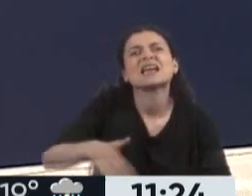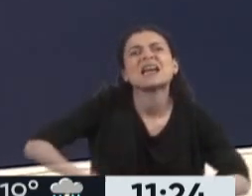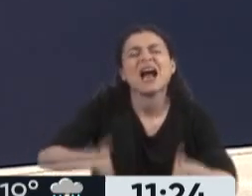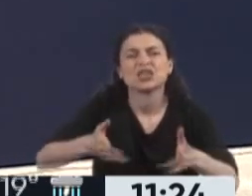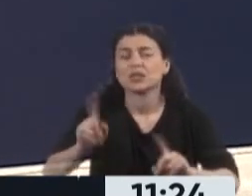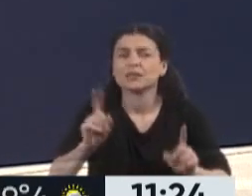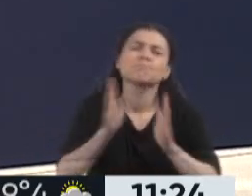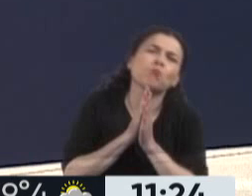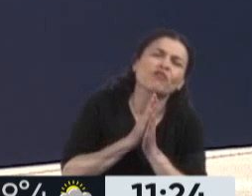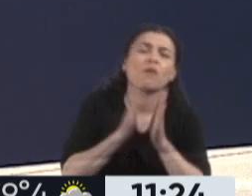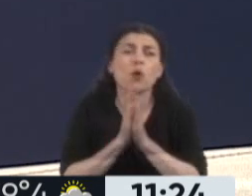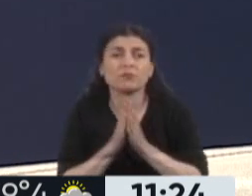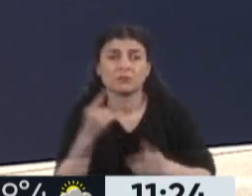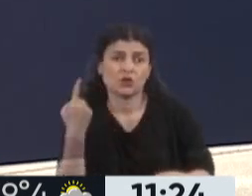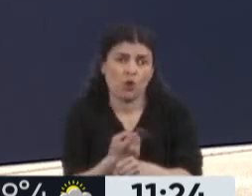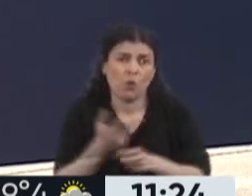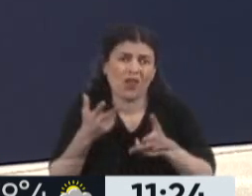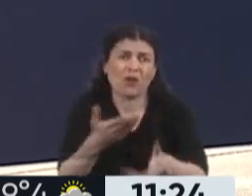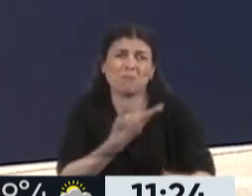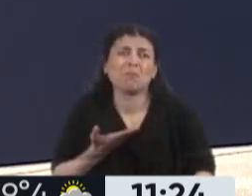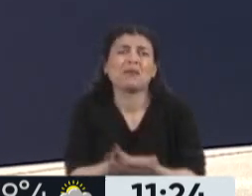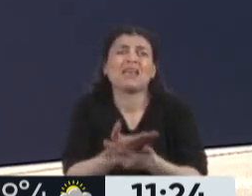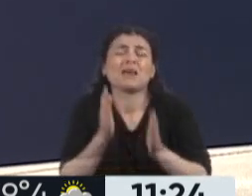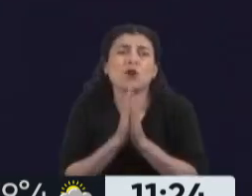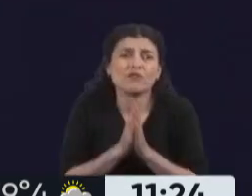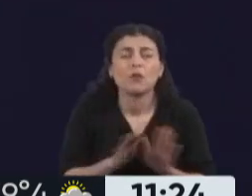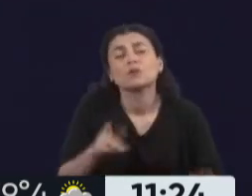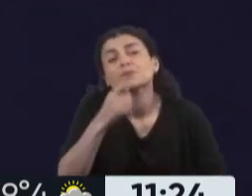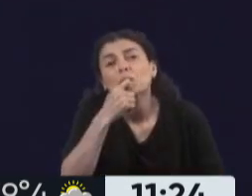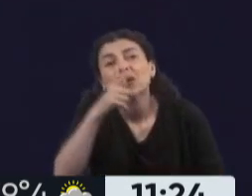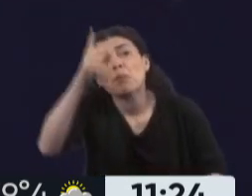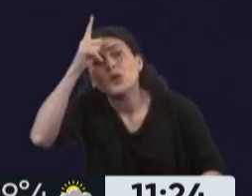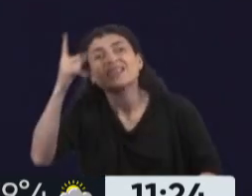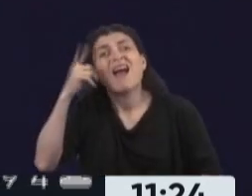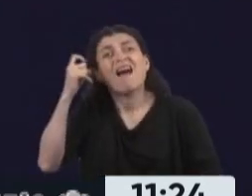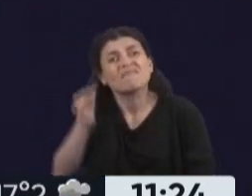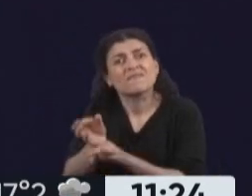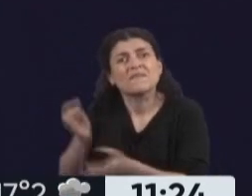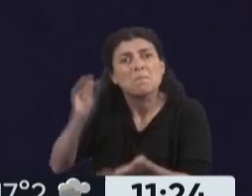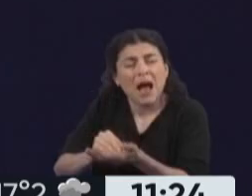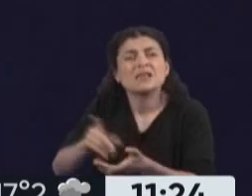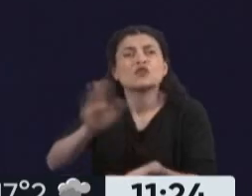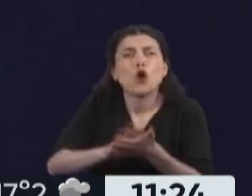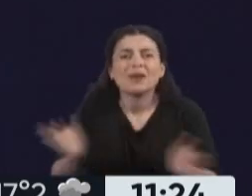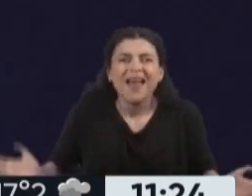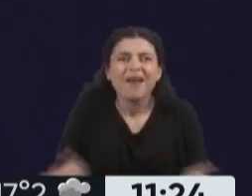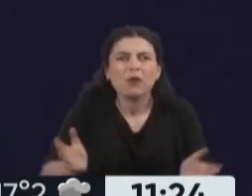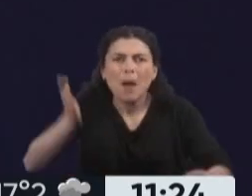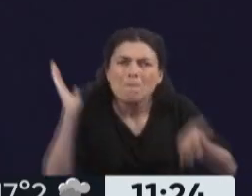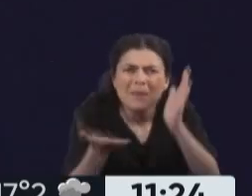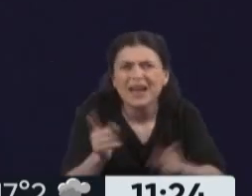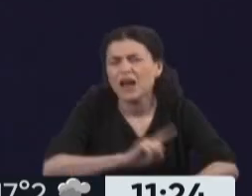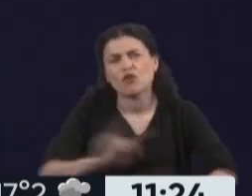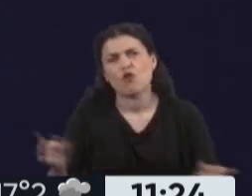profesionalizar ese cordón. Bueno, mire, yo si y quiere... que sepan empujar y no pegar. Bueno, yo si quiere lo junto con gente de seguridad para que usted les dé